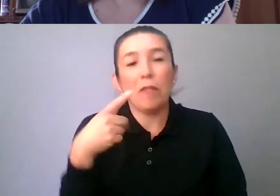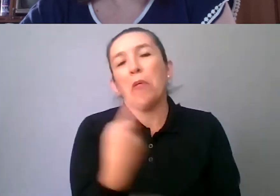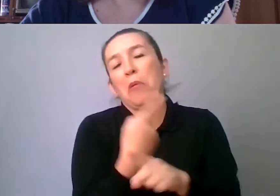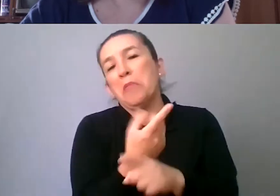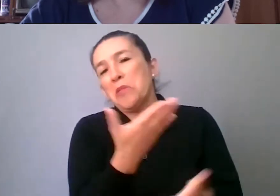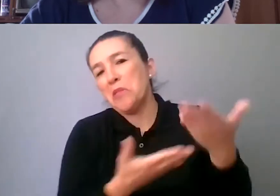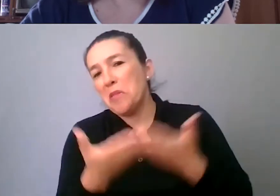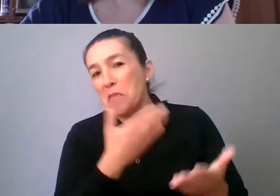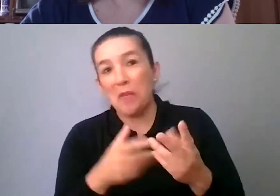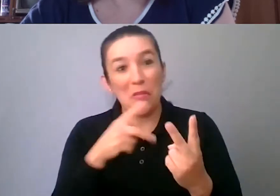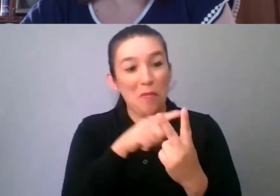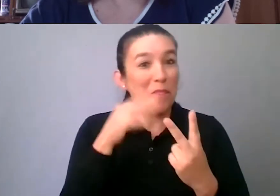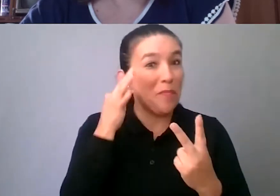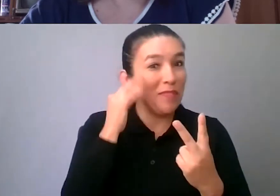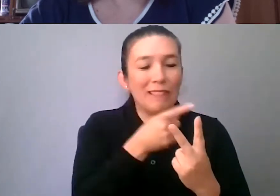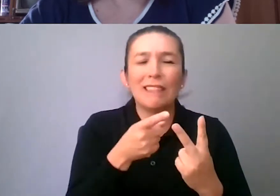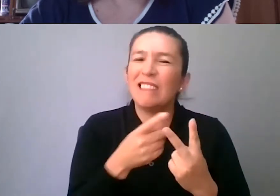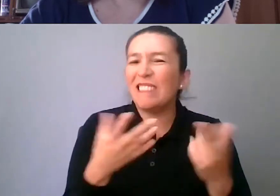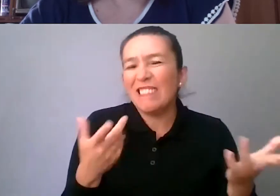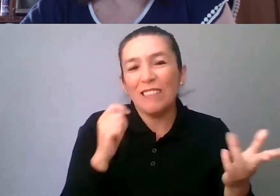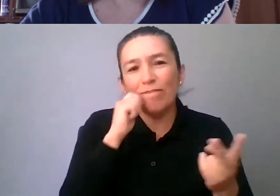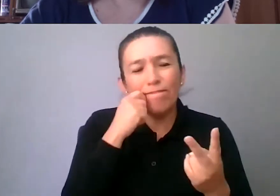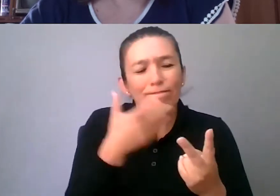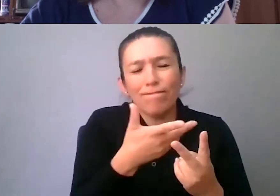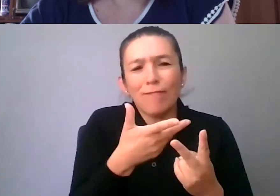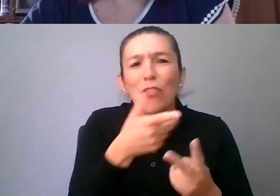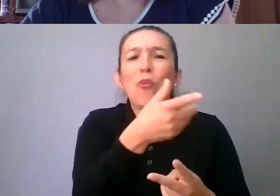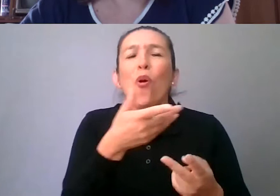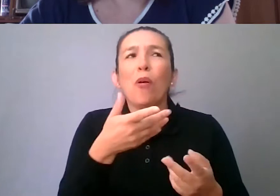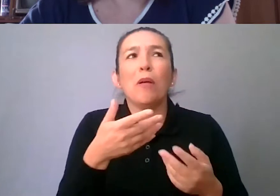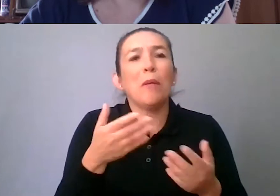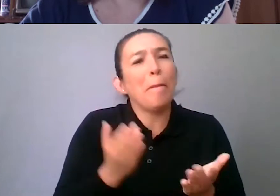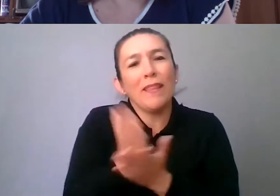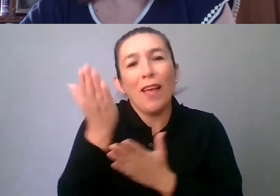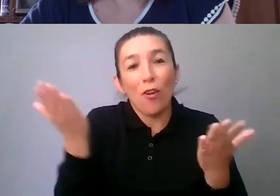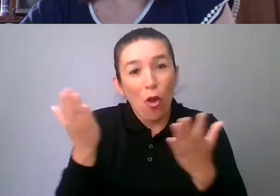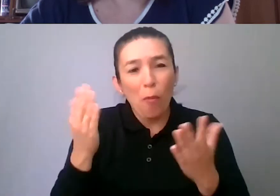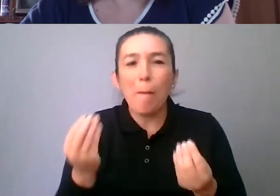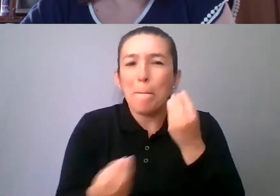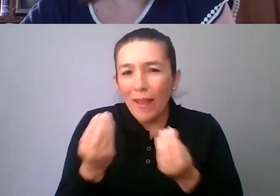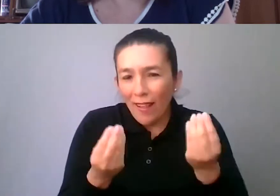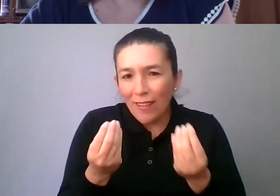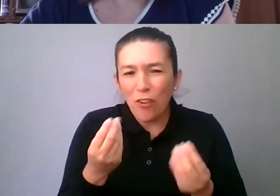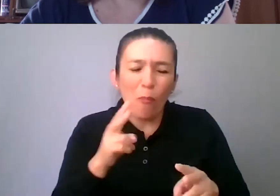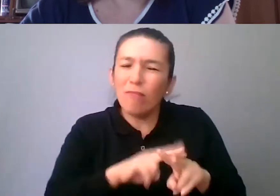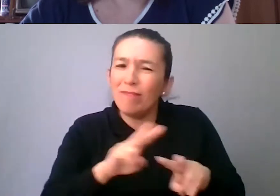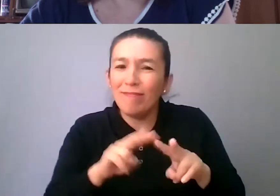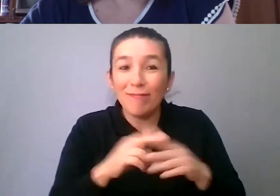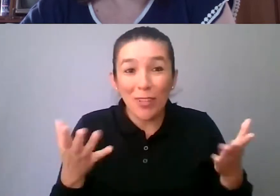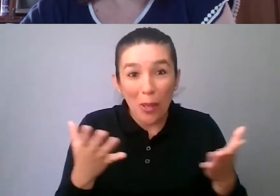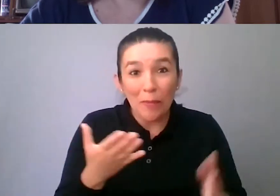con Carolina sobre qué son, dónde nacen, para qué son, cómo se hacen y